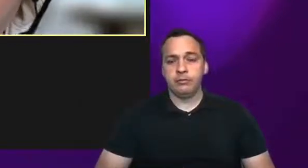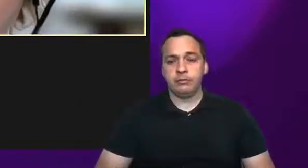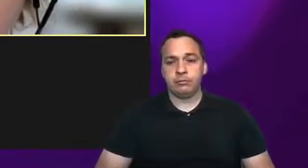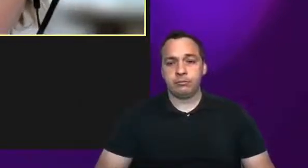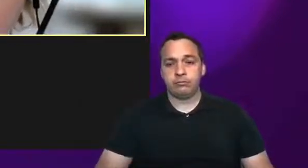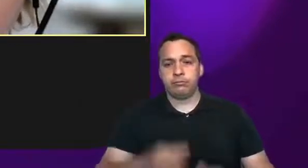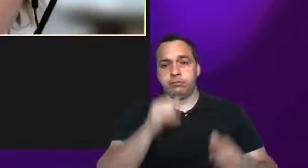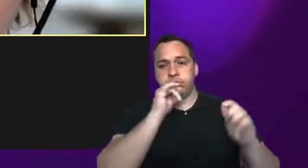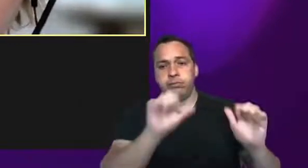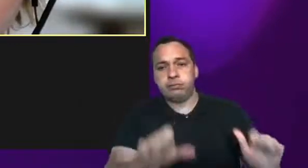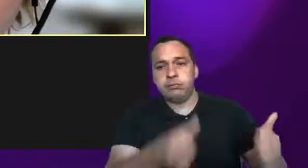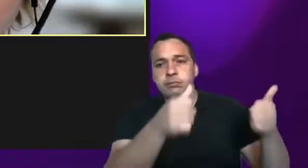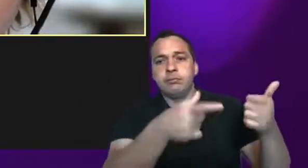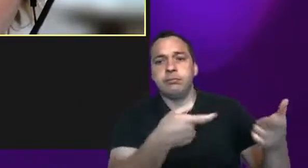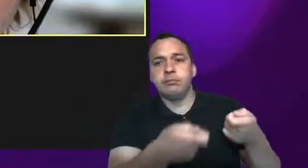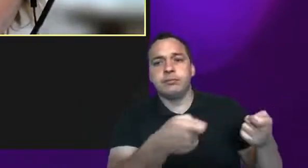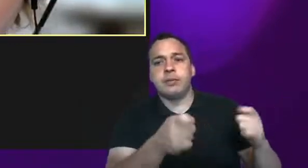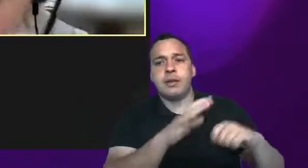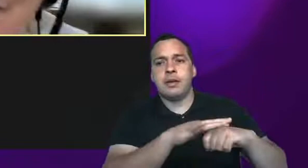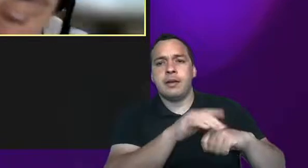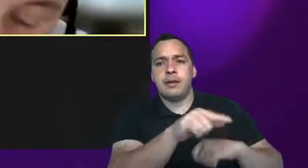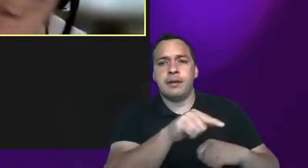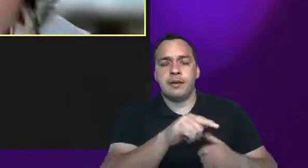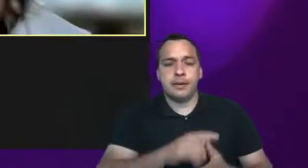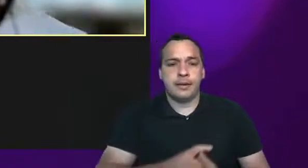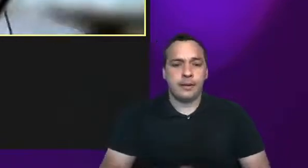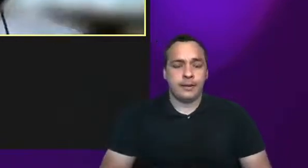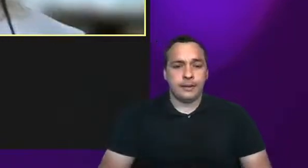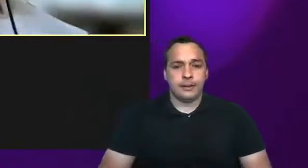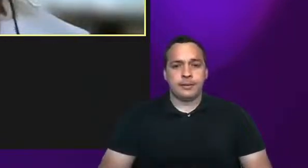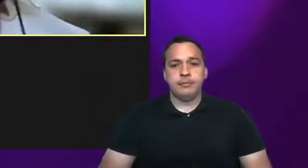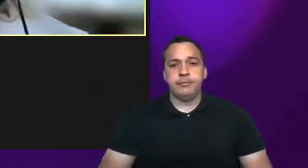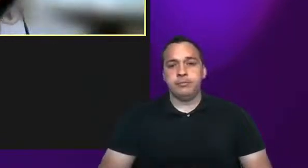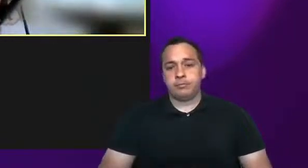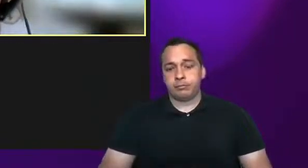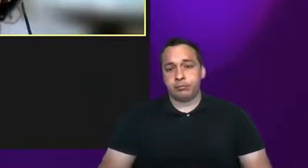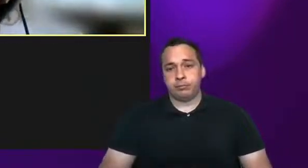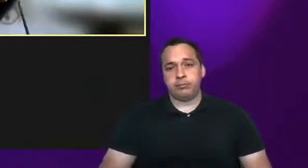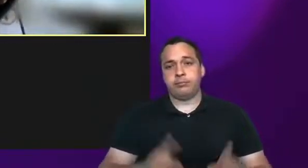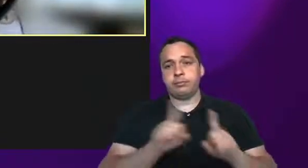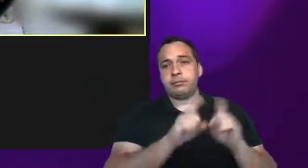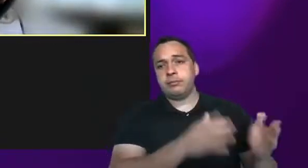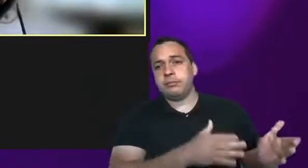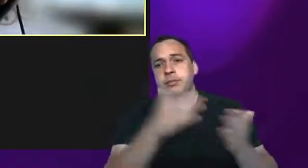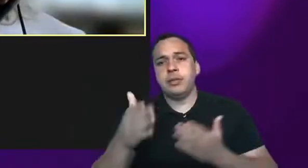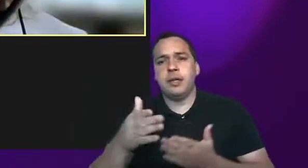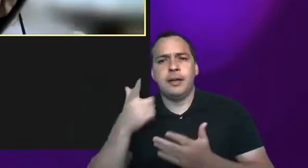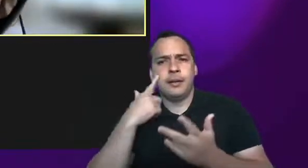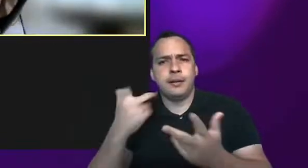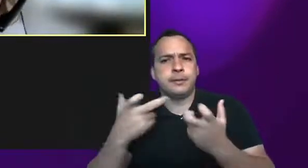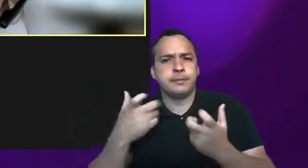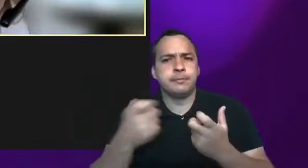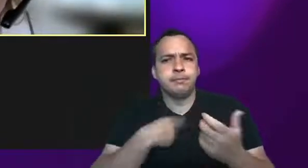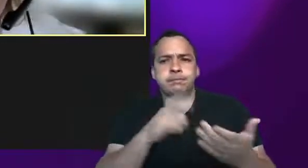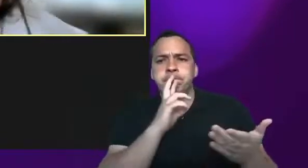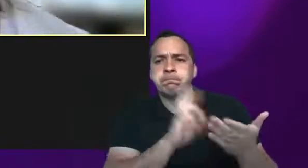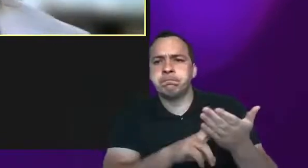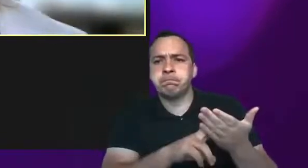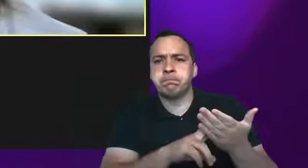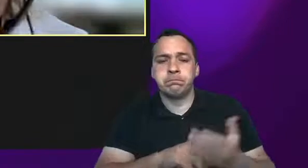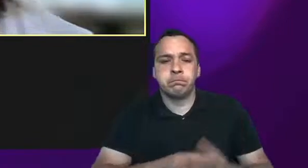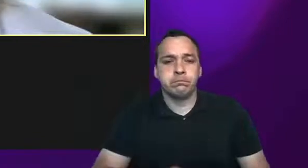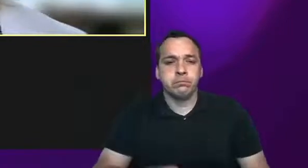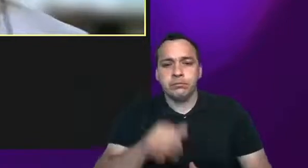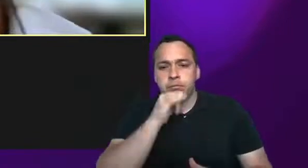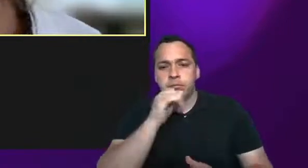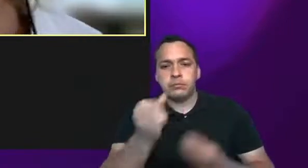de la enfermedad, pero, digamos, el resultado, si uno quiere comparar estas